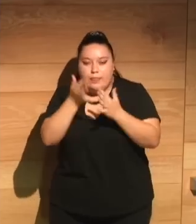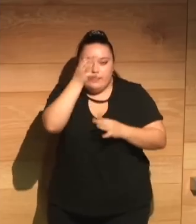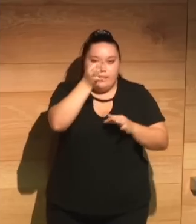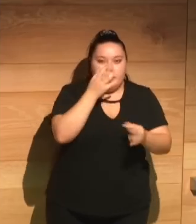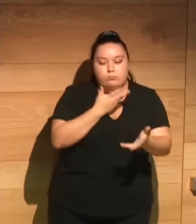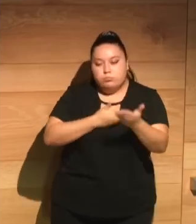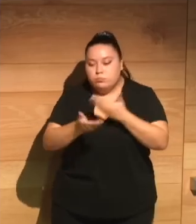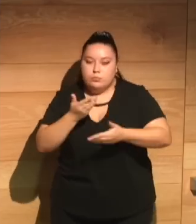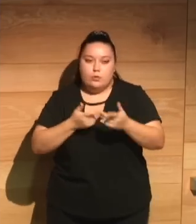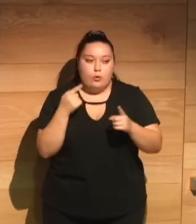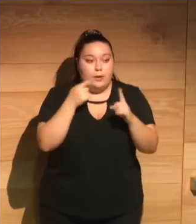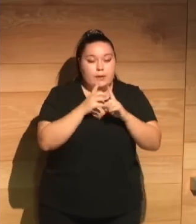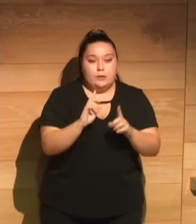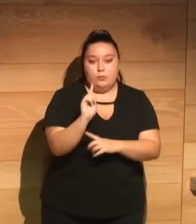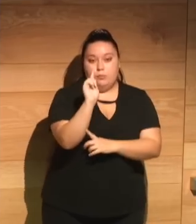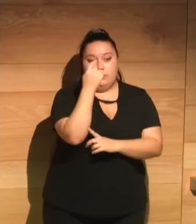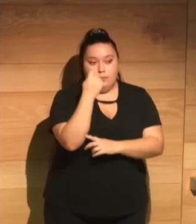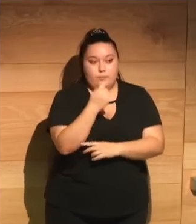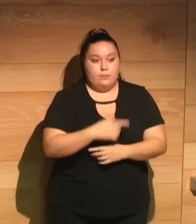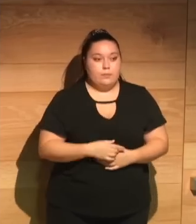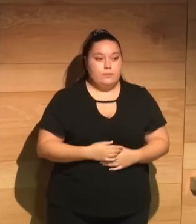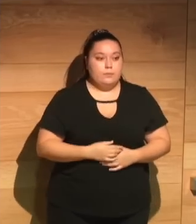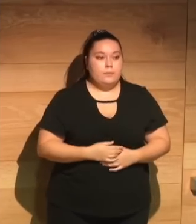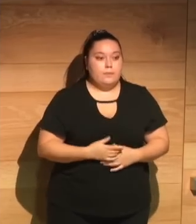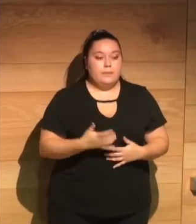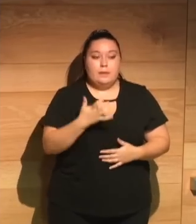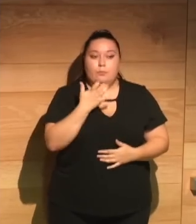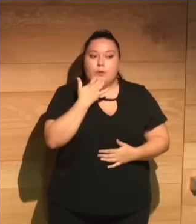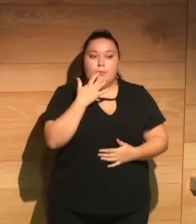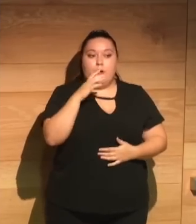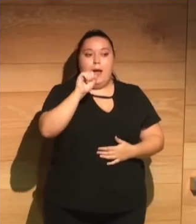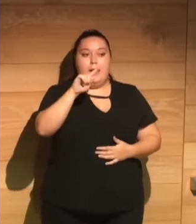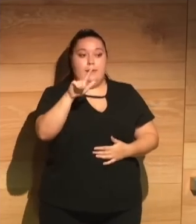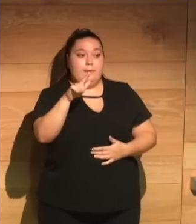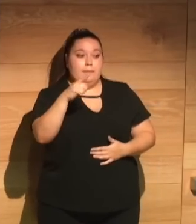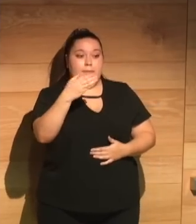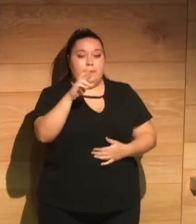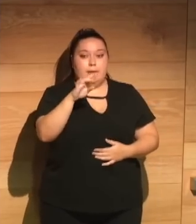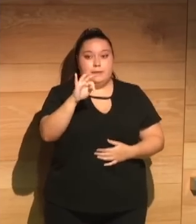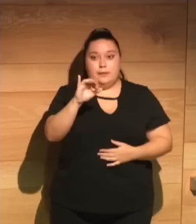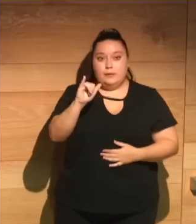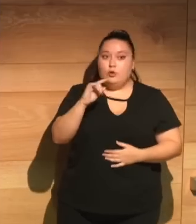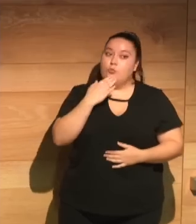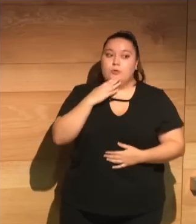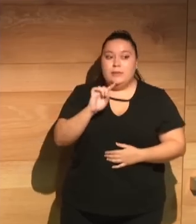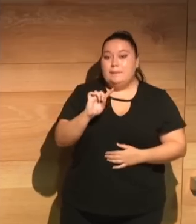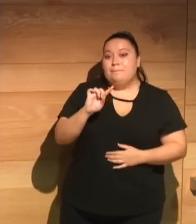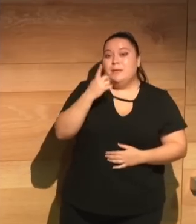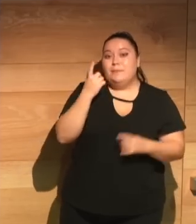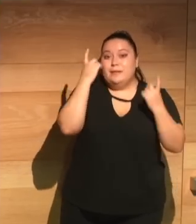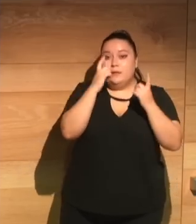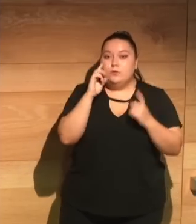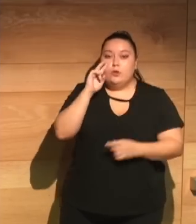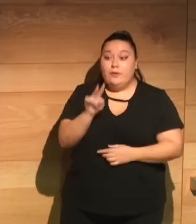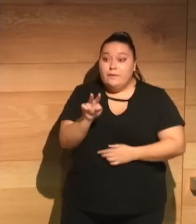para hacer todo eso posible. Si pensamos, por ejemplo, en el velo de Alberti, es un primer intento de aquello que